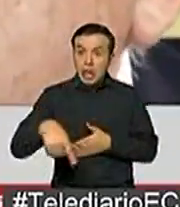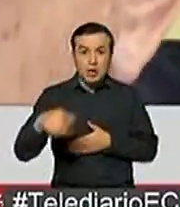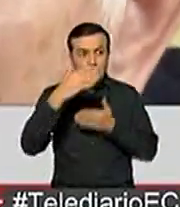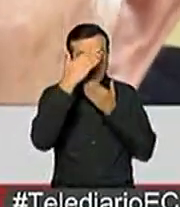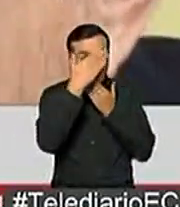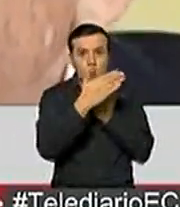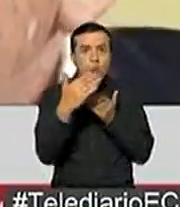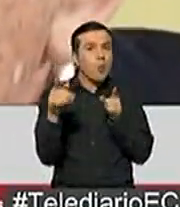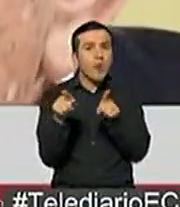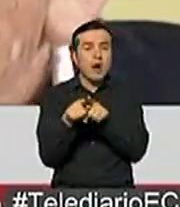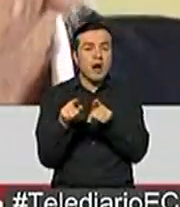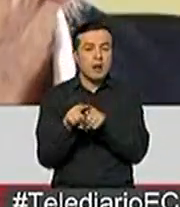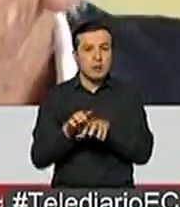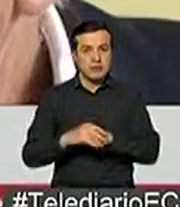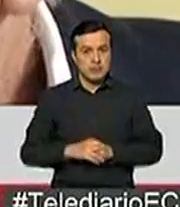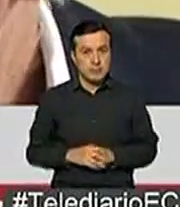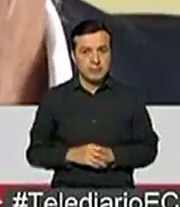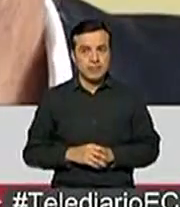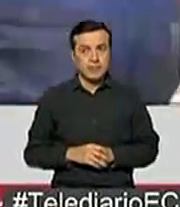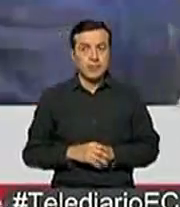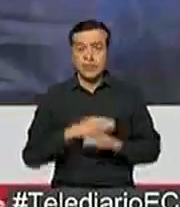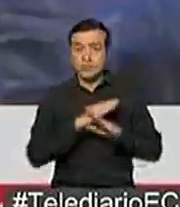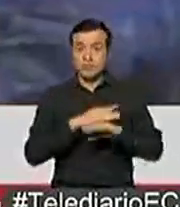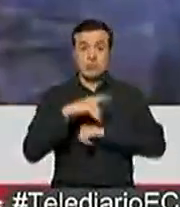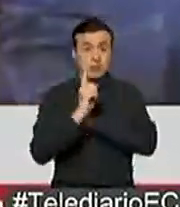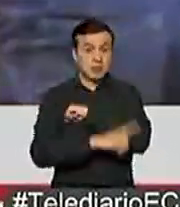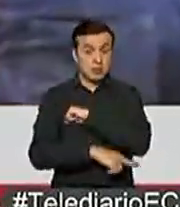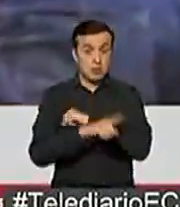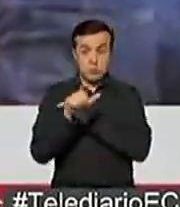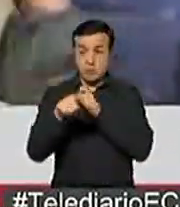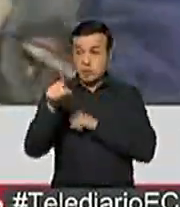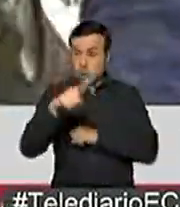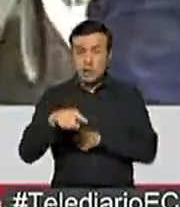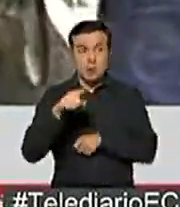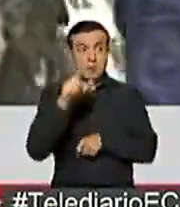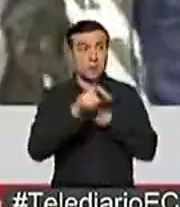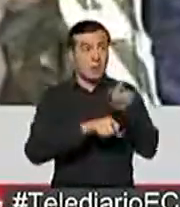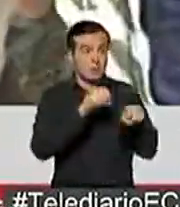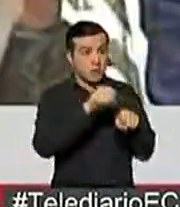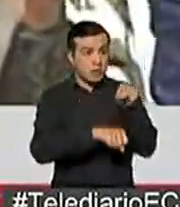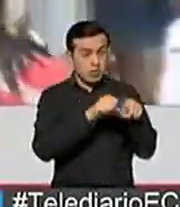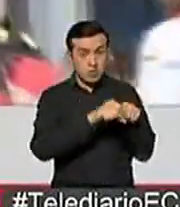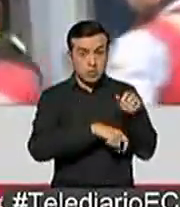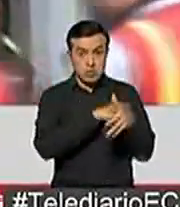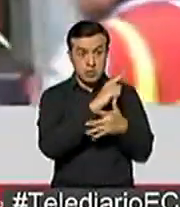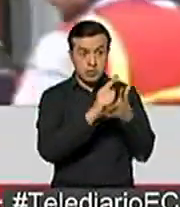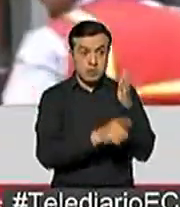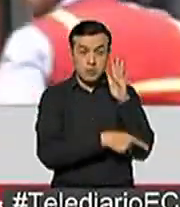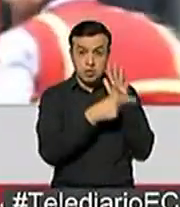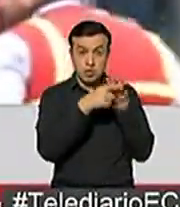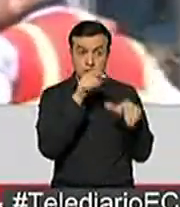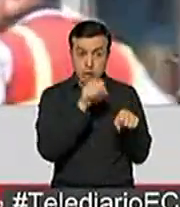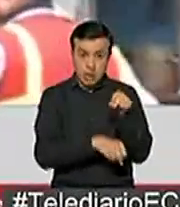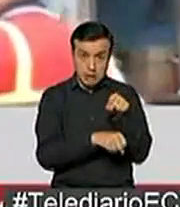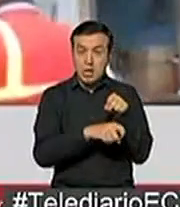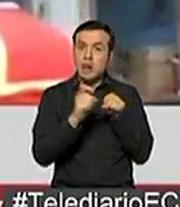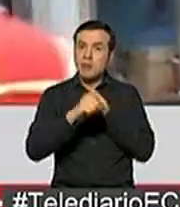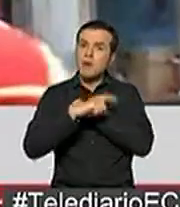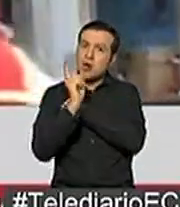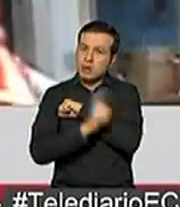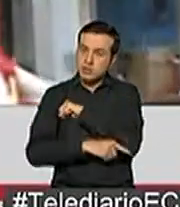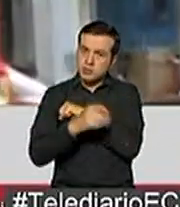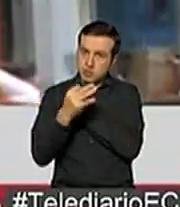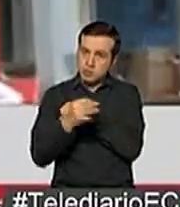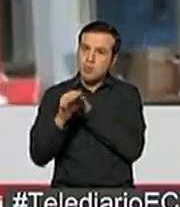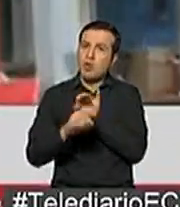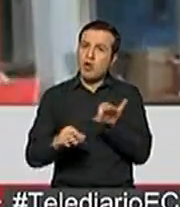existir espacio alguno que garantice impunidad para quienes pusieron o tienen en mente aún poner en riesgo una actividad vital para